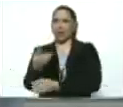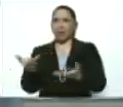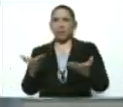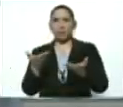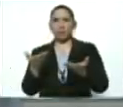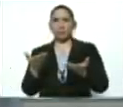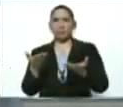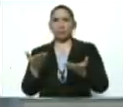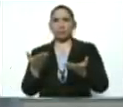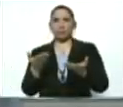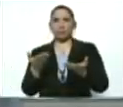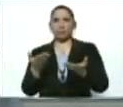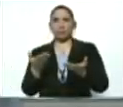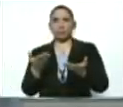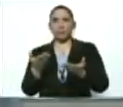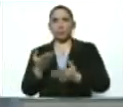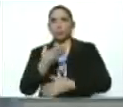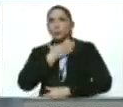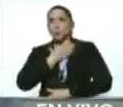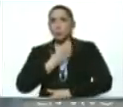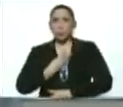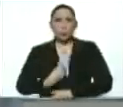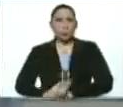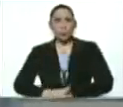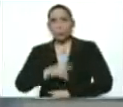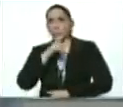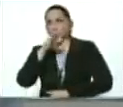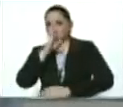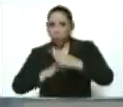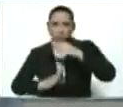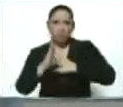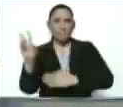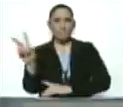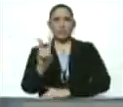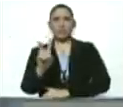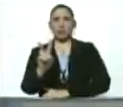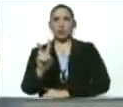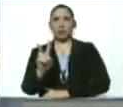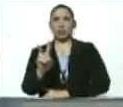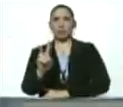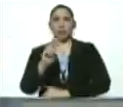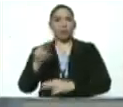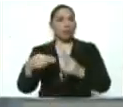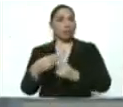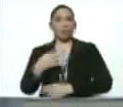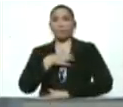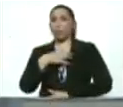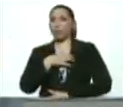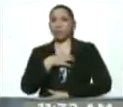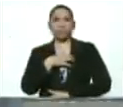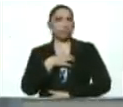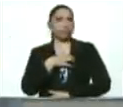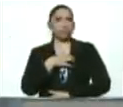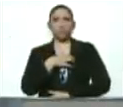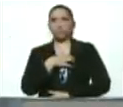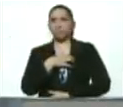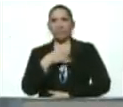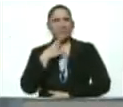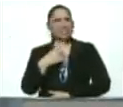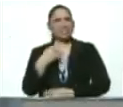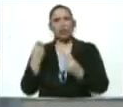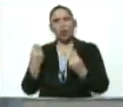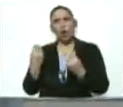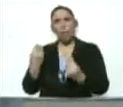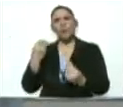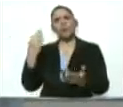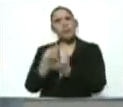han enlutado hogares de humildes venezolanos y que efectivamente nadie podrá decir, como siempre